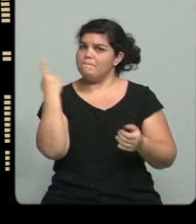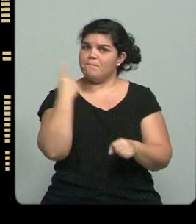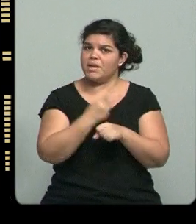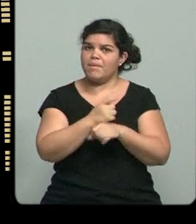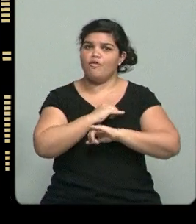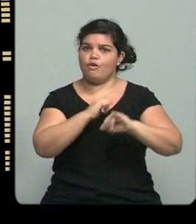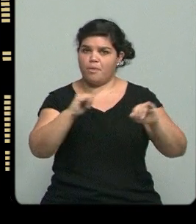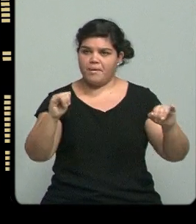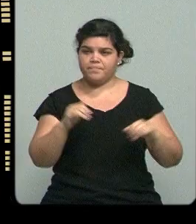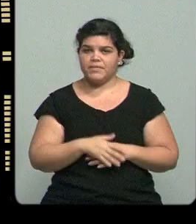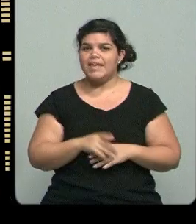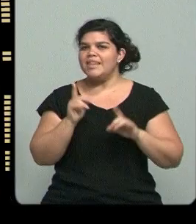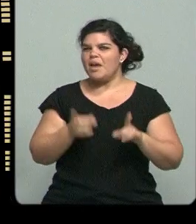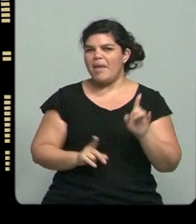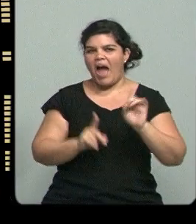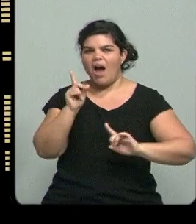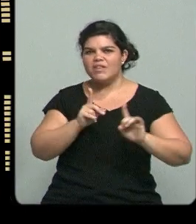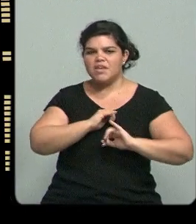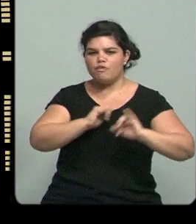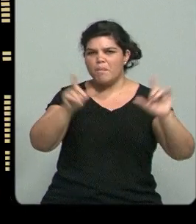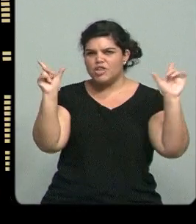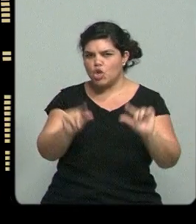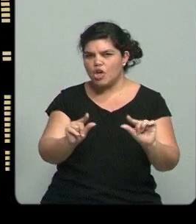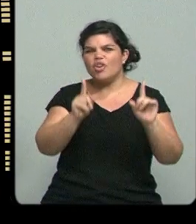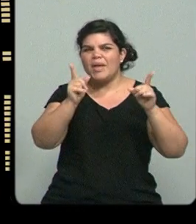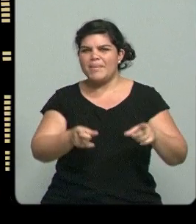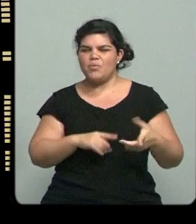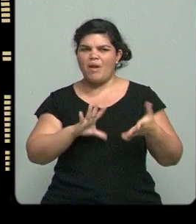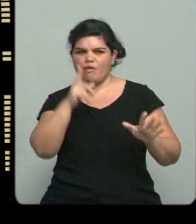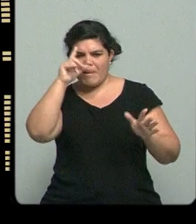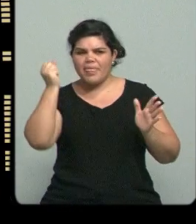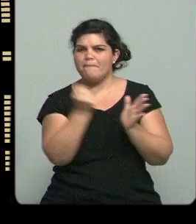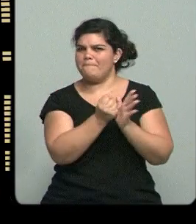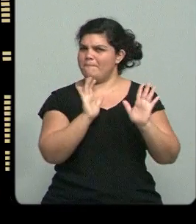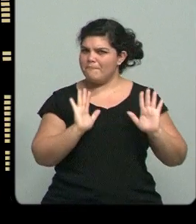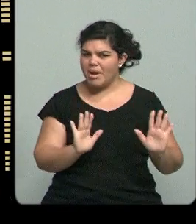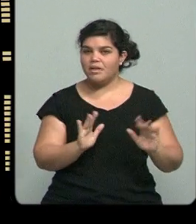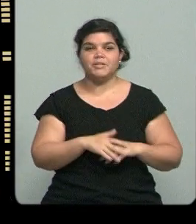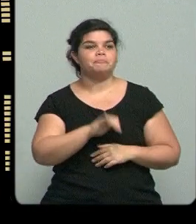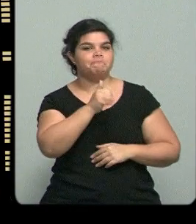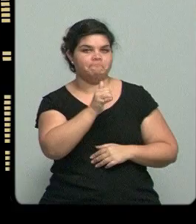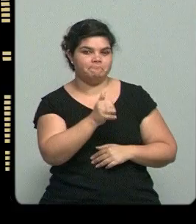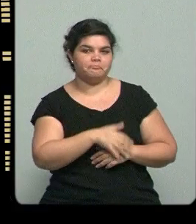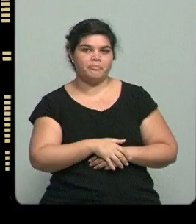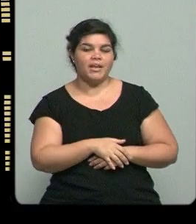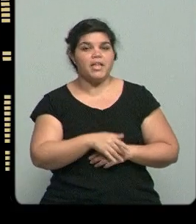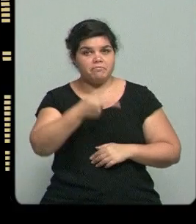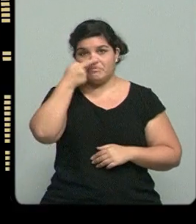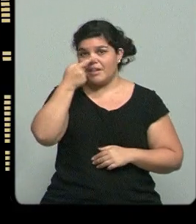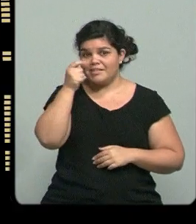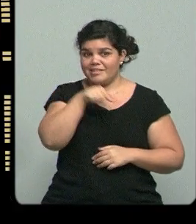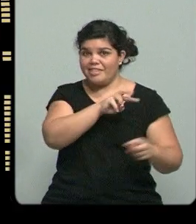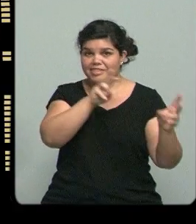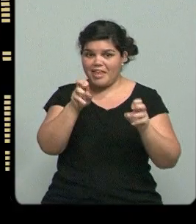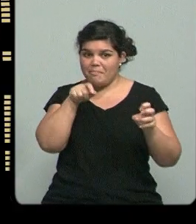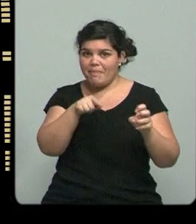pero también al mismo tiempo la poca información. Y de eso vamos a hablar en el próximo bloque, porque me parece interesante esto de saber un